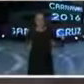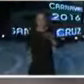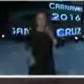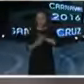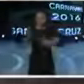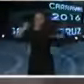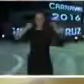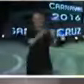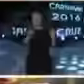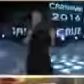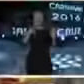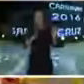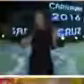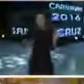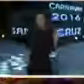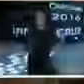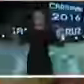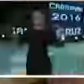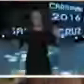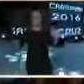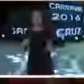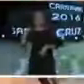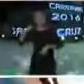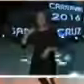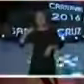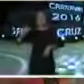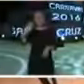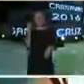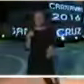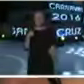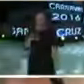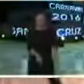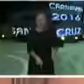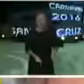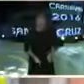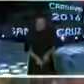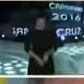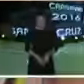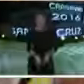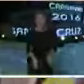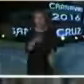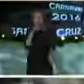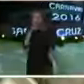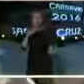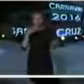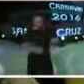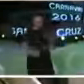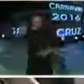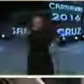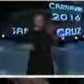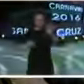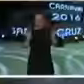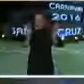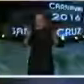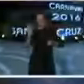soy profesional. Miren la glamour tiene mi orina, yo meo purpurina de color plata y